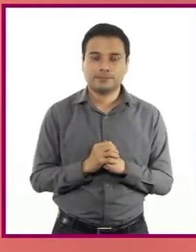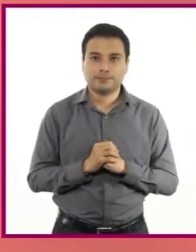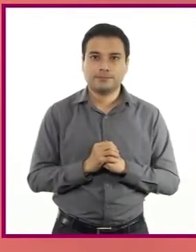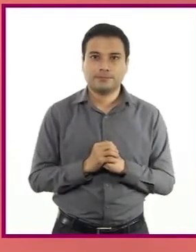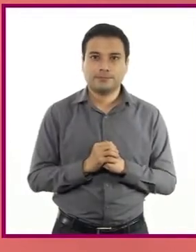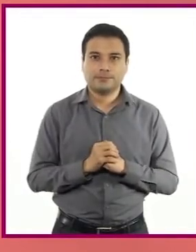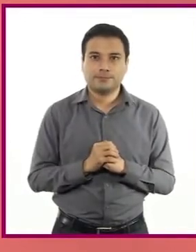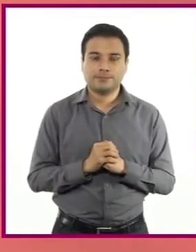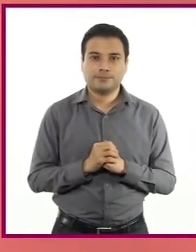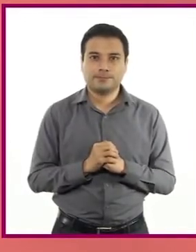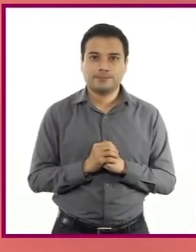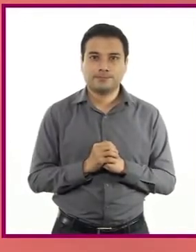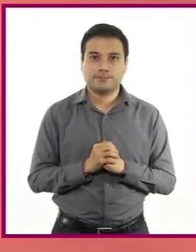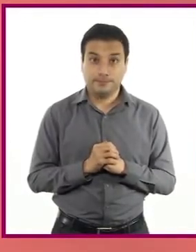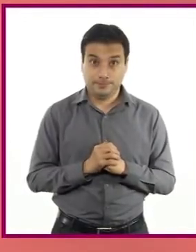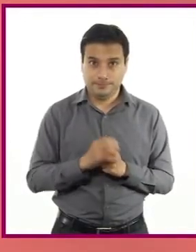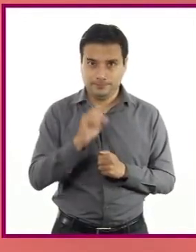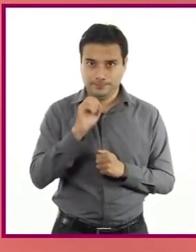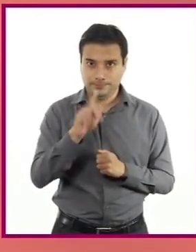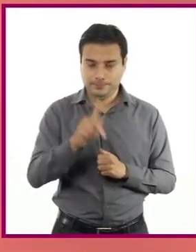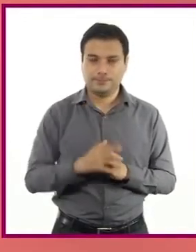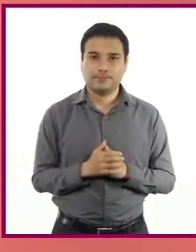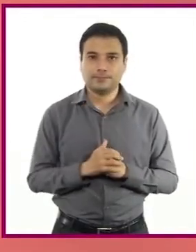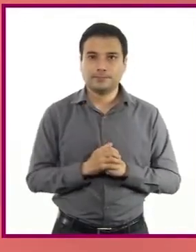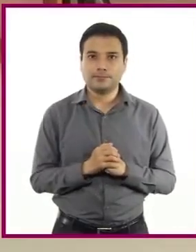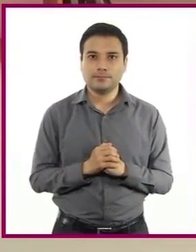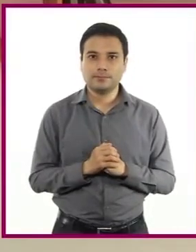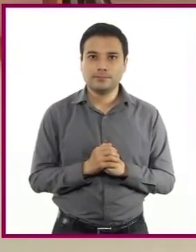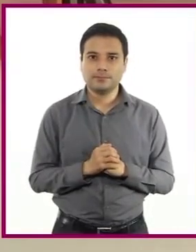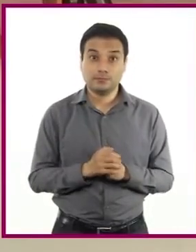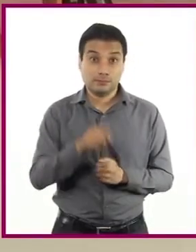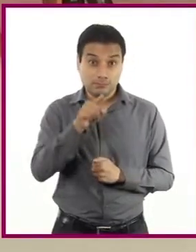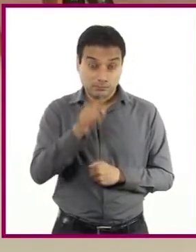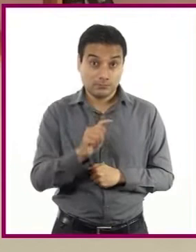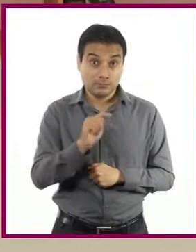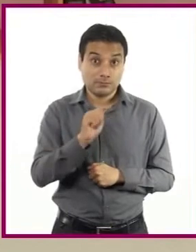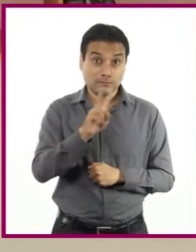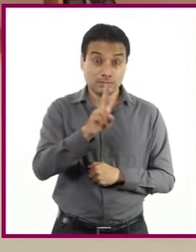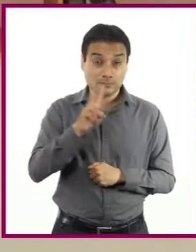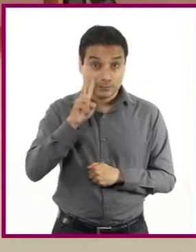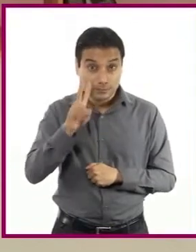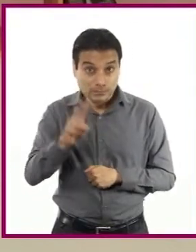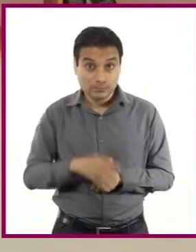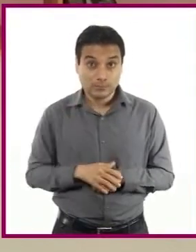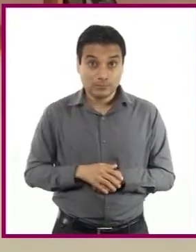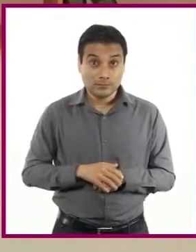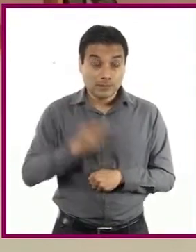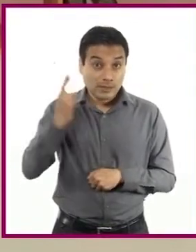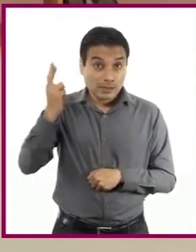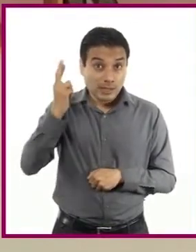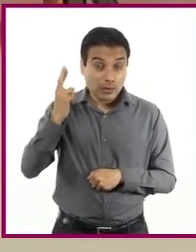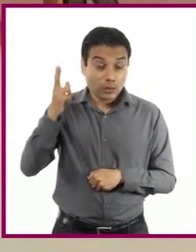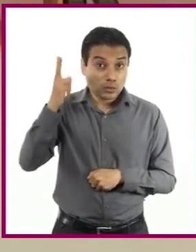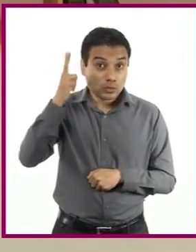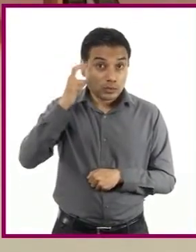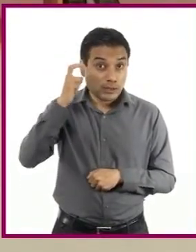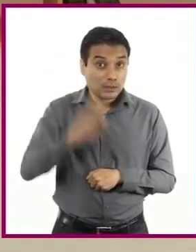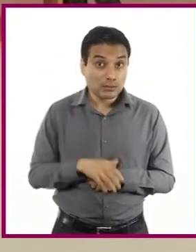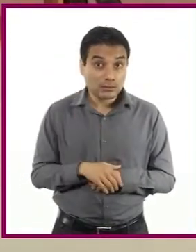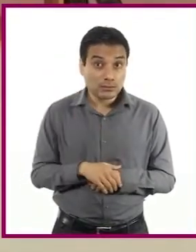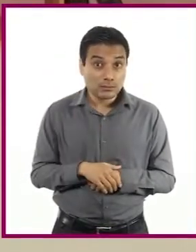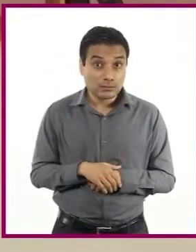¿Ven la televisión? ¿Escuchan la radio? ¿Leen información en su teléfono